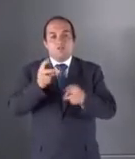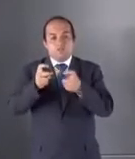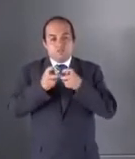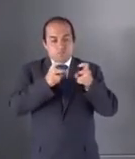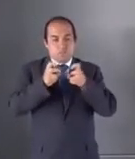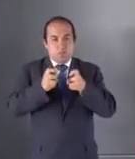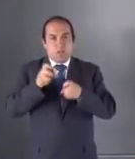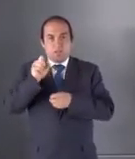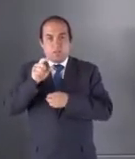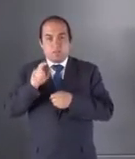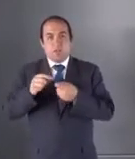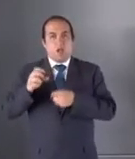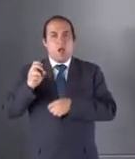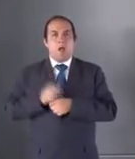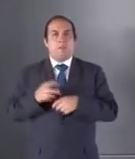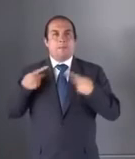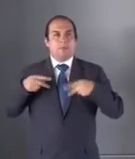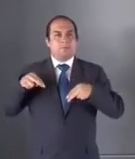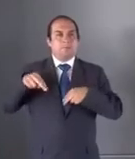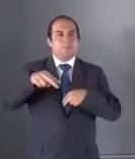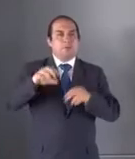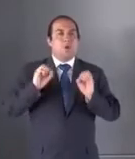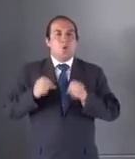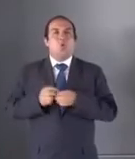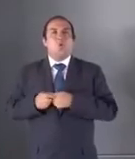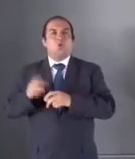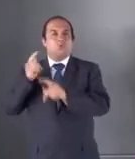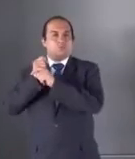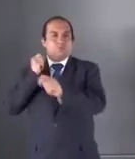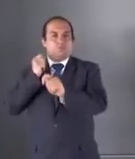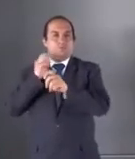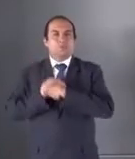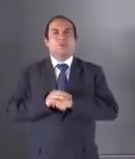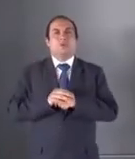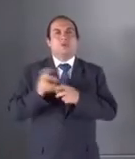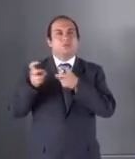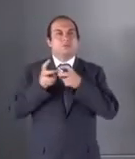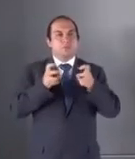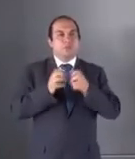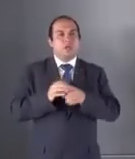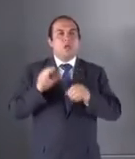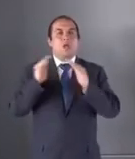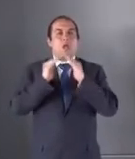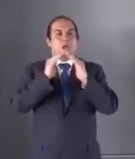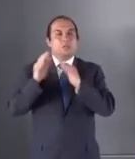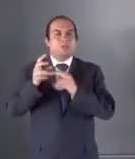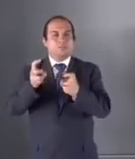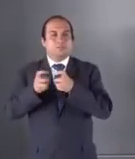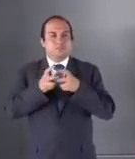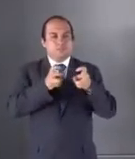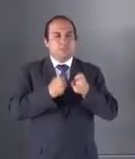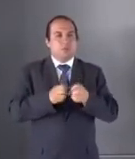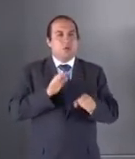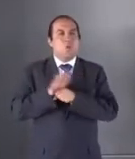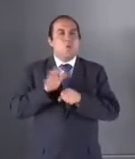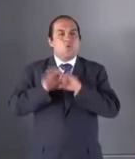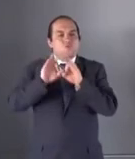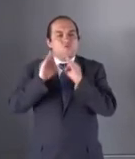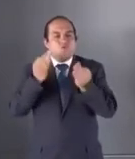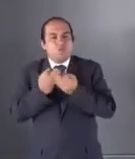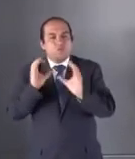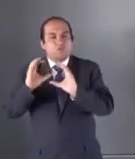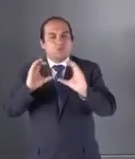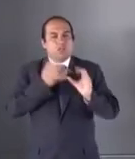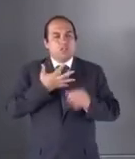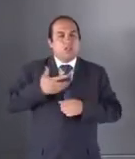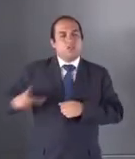transeúnte, transporte público, negocio, casa, habitación, etcétera? ¿Y qué estrategia seguiría el gobierno de la ciudad? Aunque estamos en